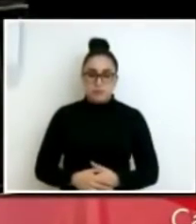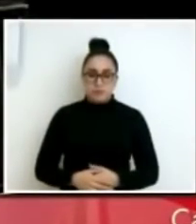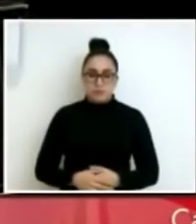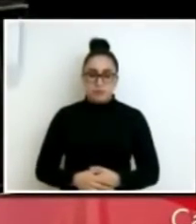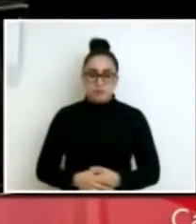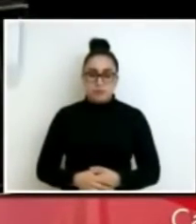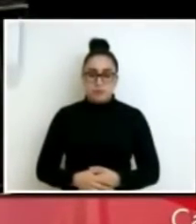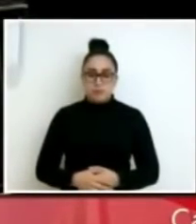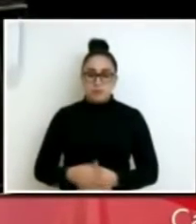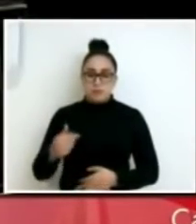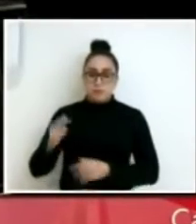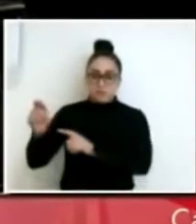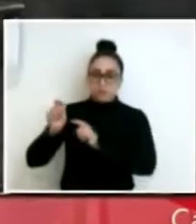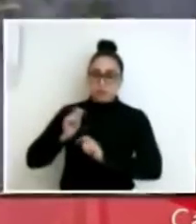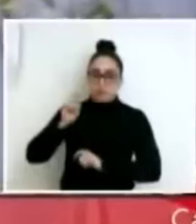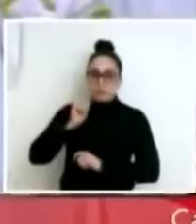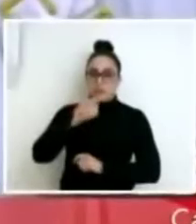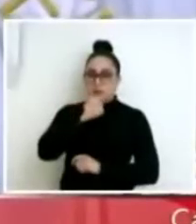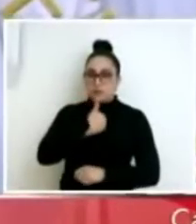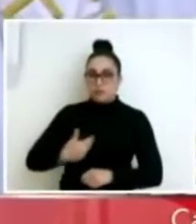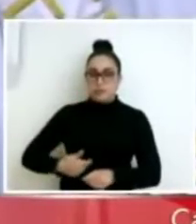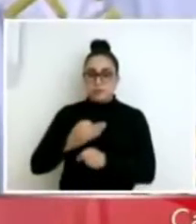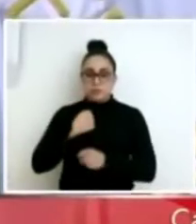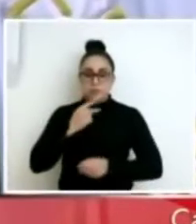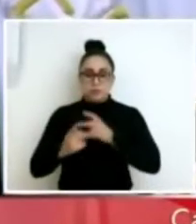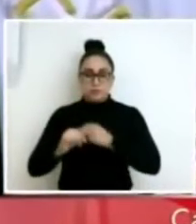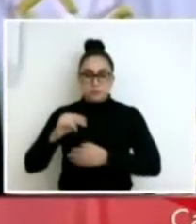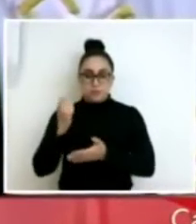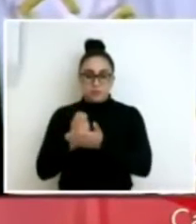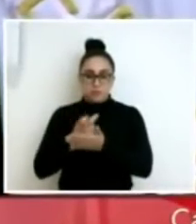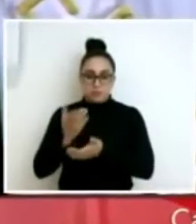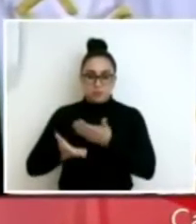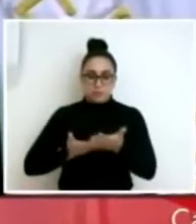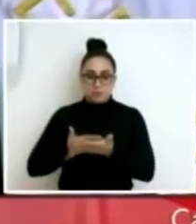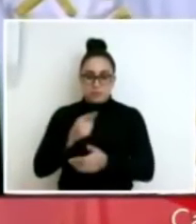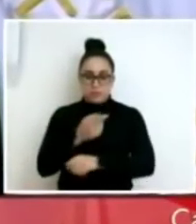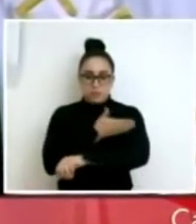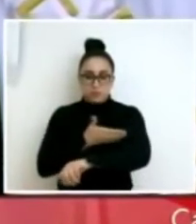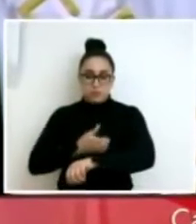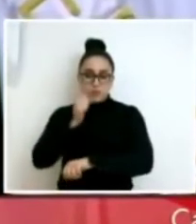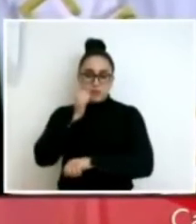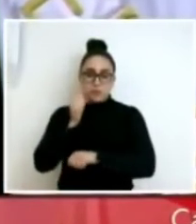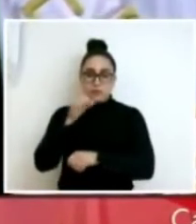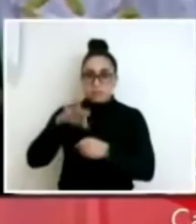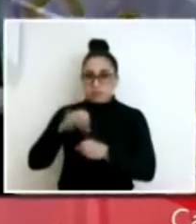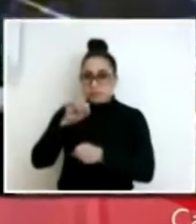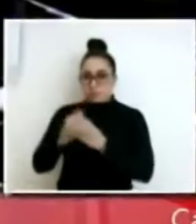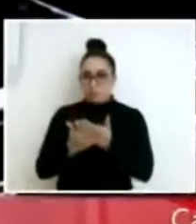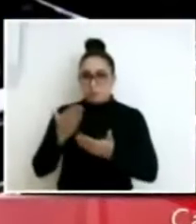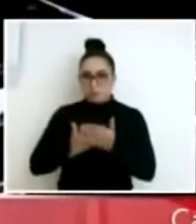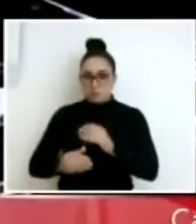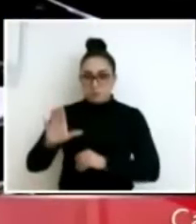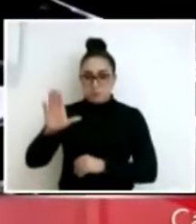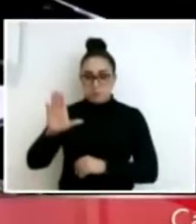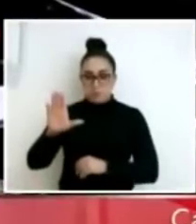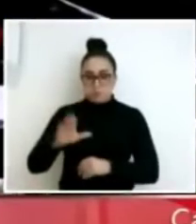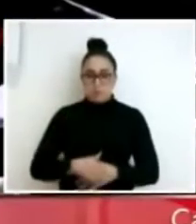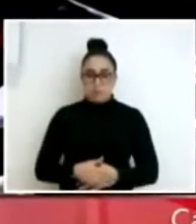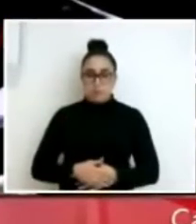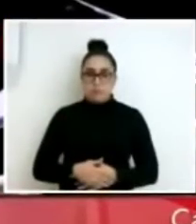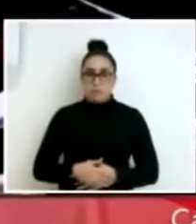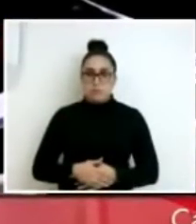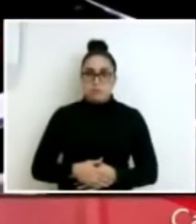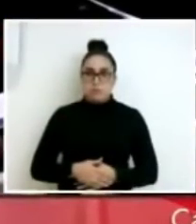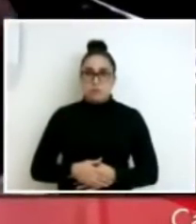Con gusto, presidente. Consulta a la Asamblea en votación económica si se admite a discusión la propuesta presentada. Quienes estén por la afirmativa, a favor de levantar la mano.